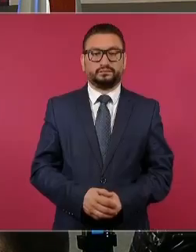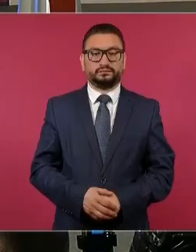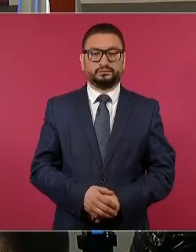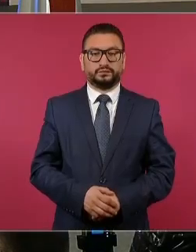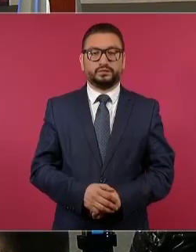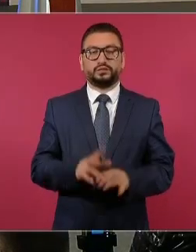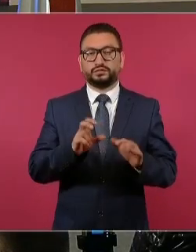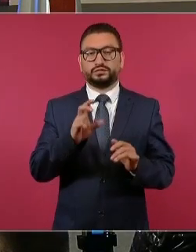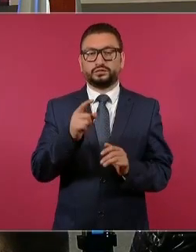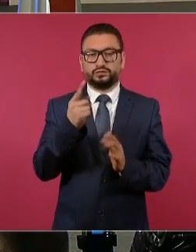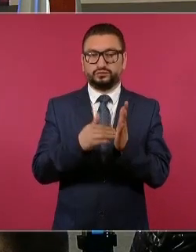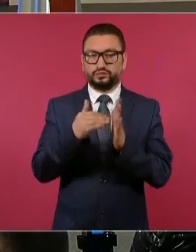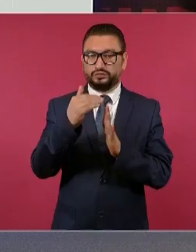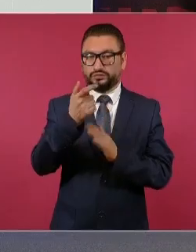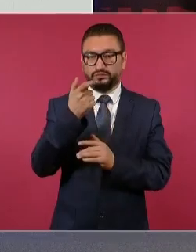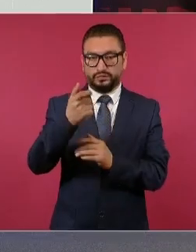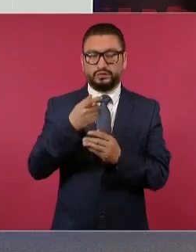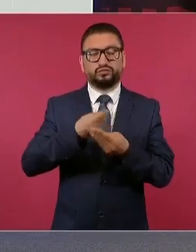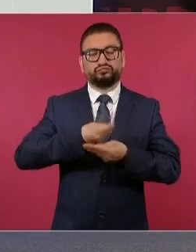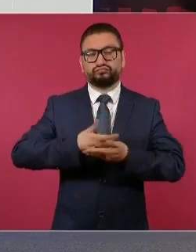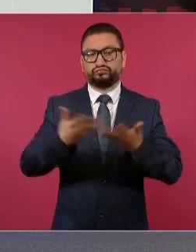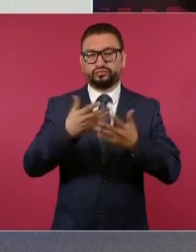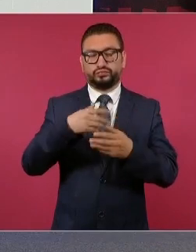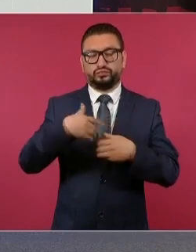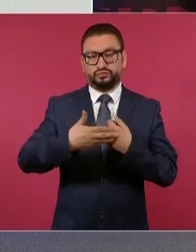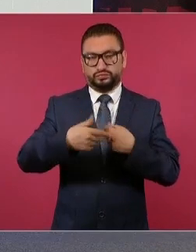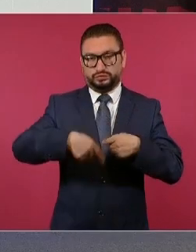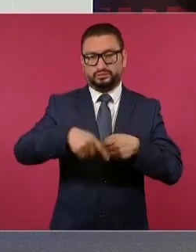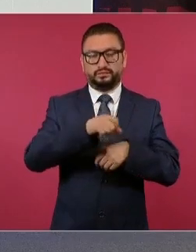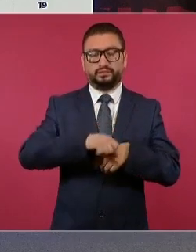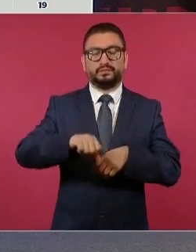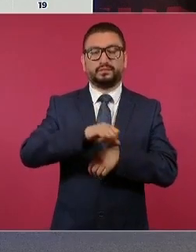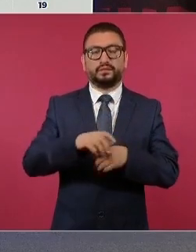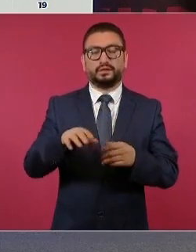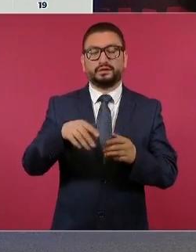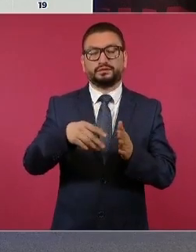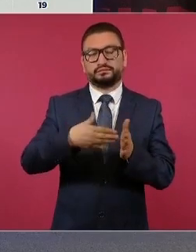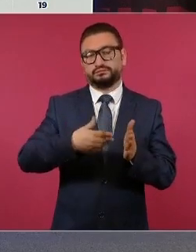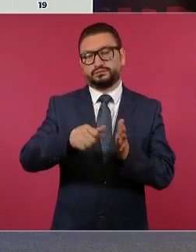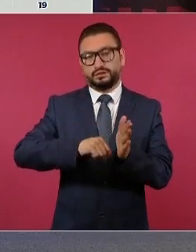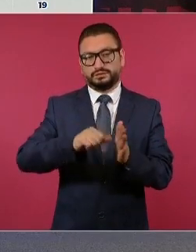77,831,000,000 de pesos que estaremos dispersando este mes. La siguiente, por favor.